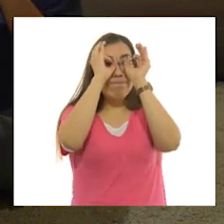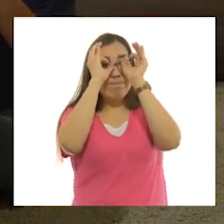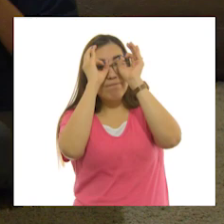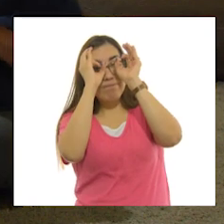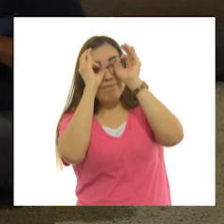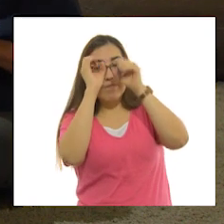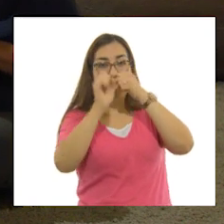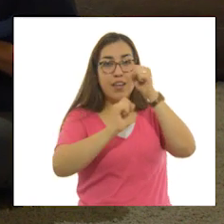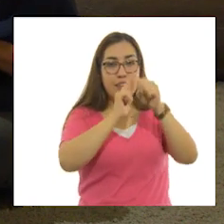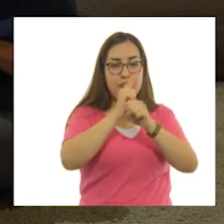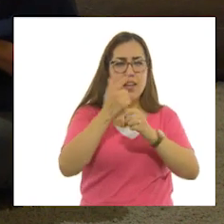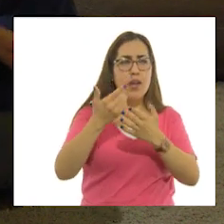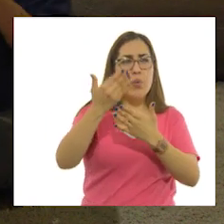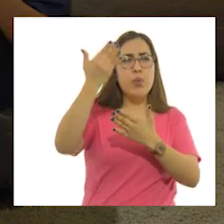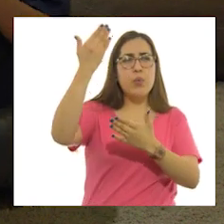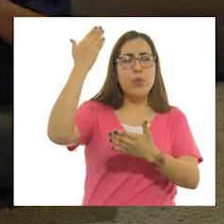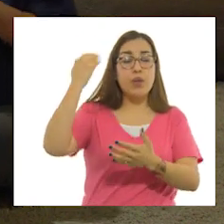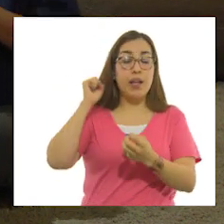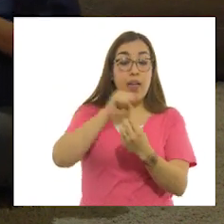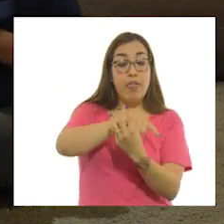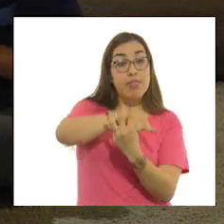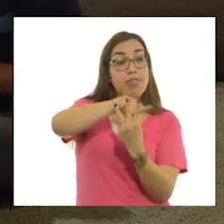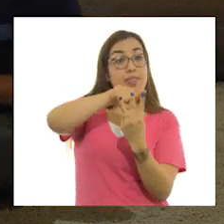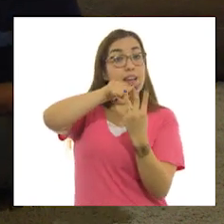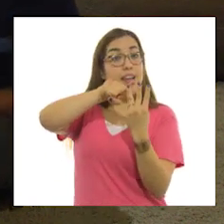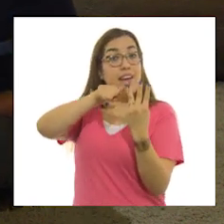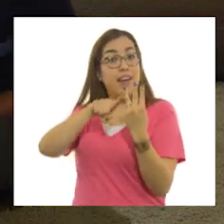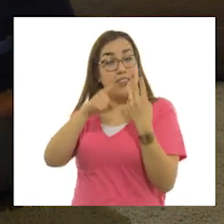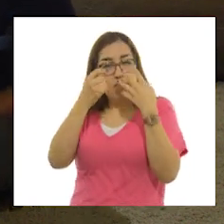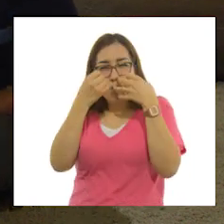había una vez tres lechuzas